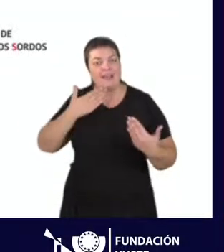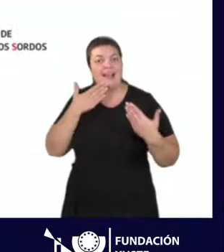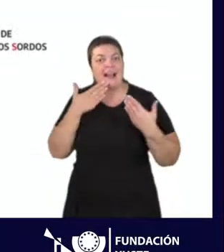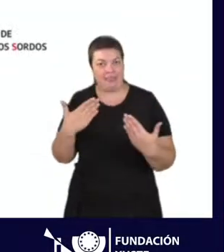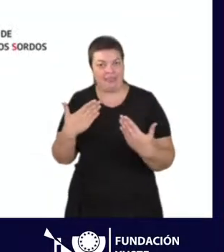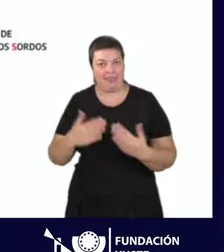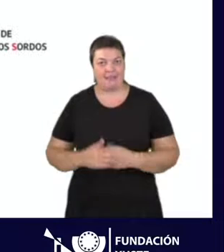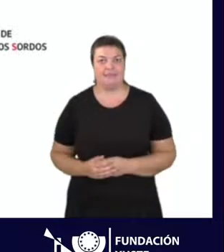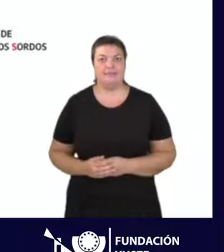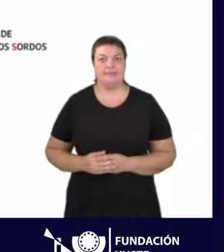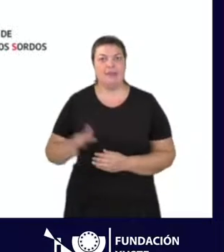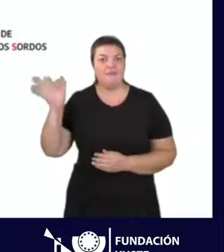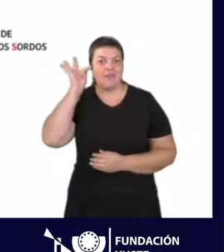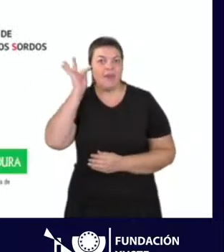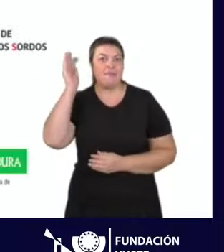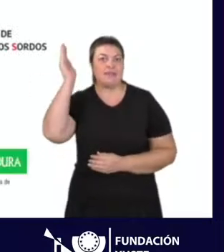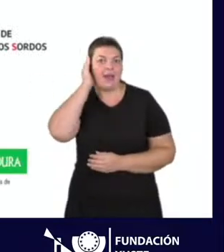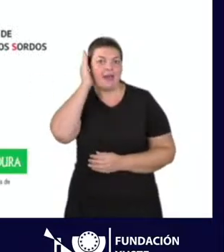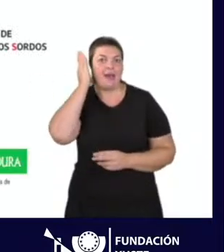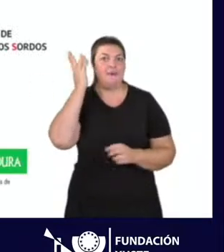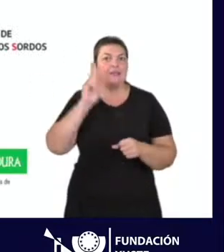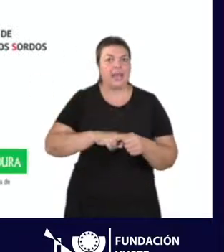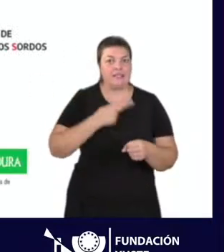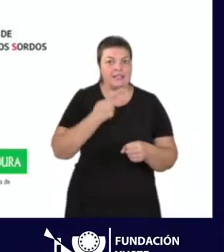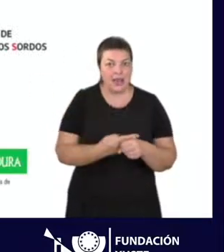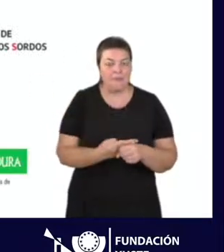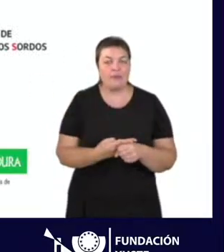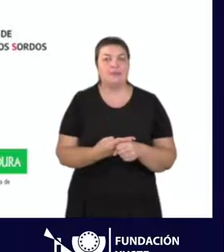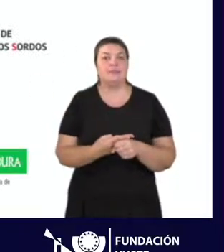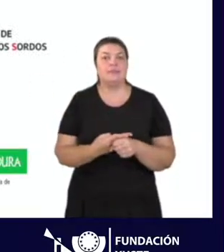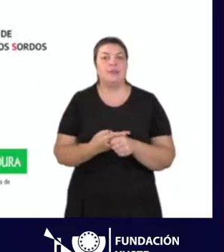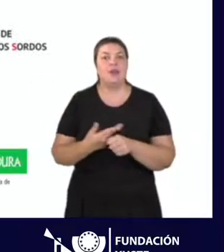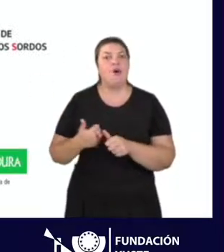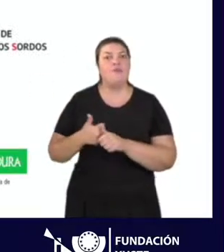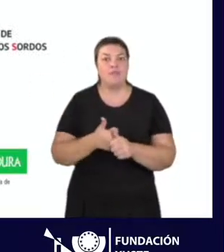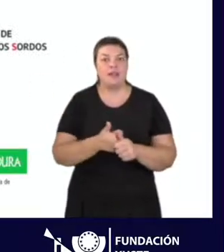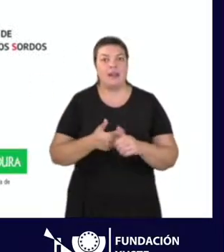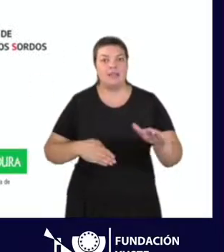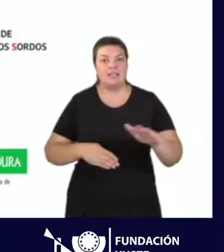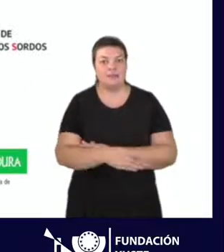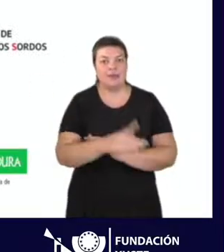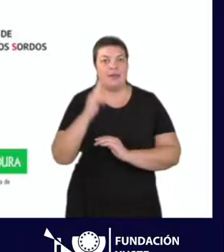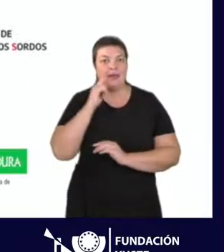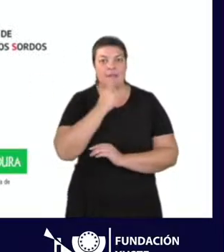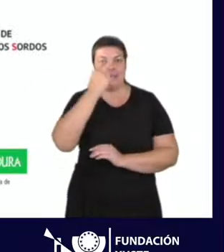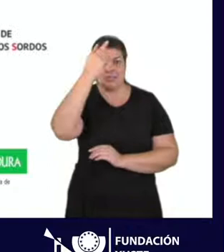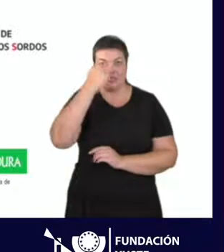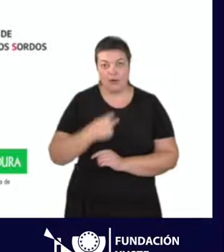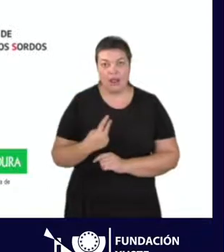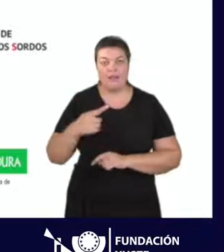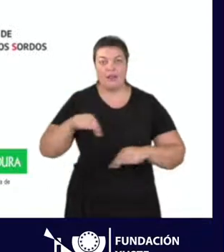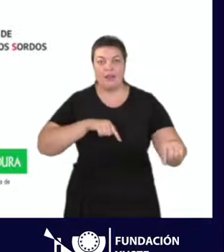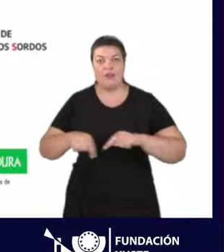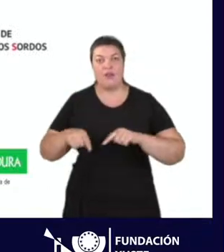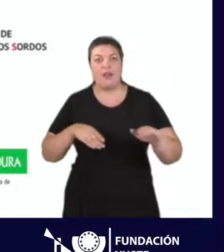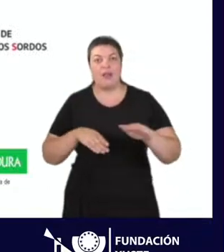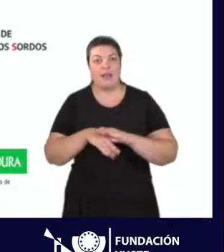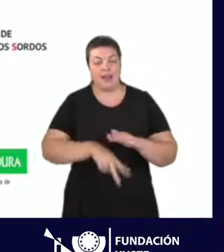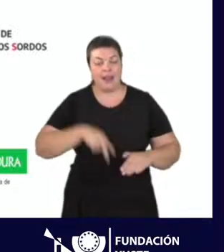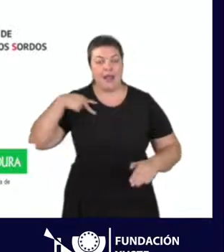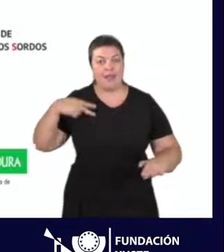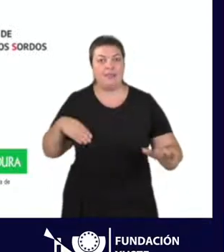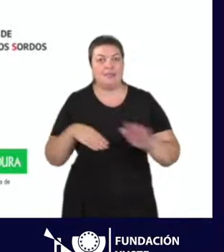adaba ascas oficina de accesibilidad sensorial extremadura junta de extremadura